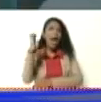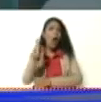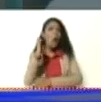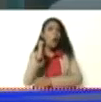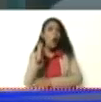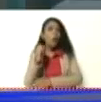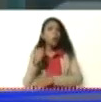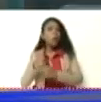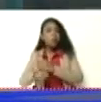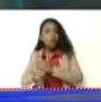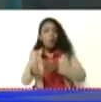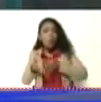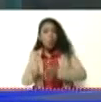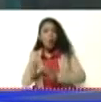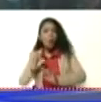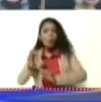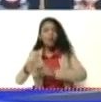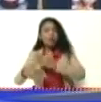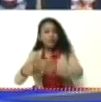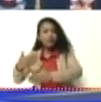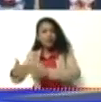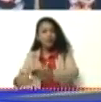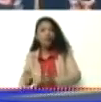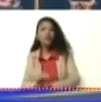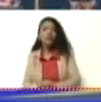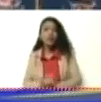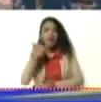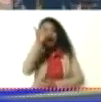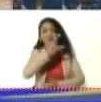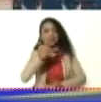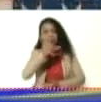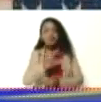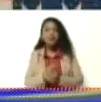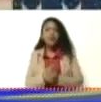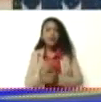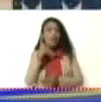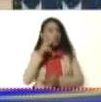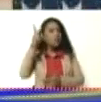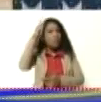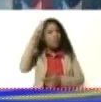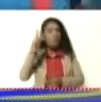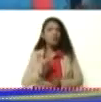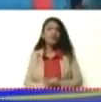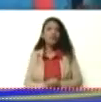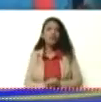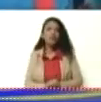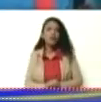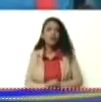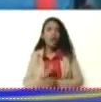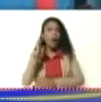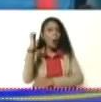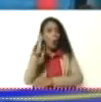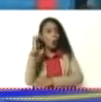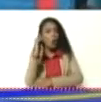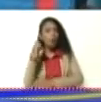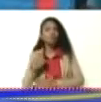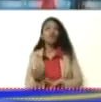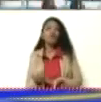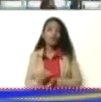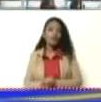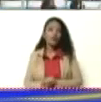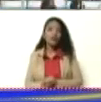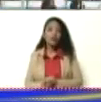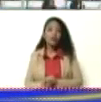eurodescendiente, como dice Desiree Santo, afrodescendiente, indiodescendiente y eurodescendiente. Somos una